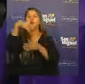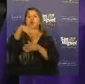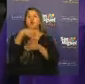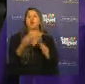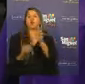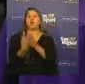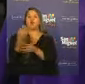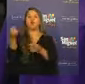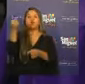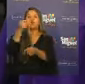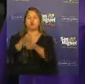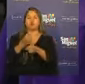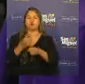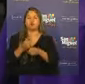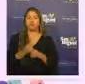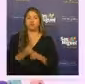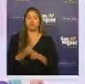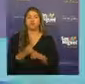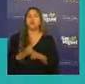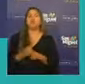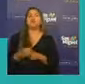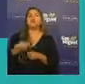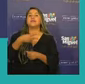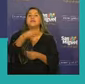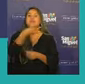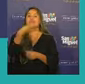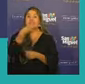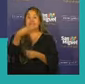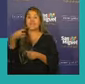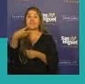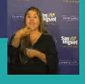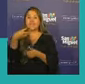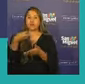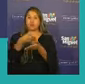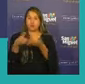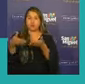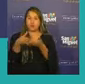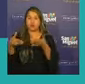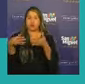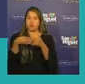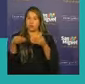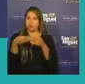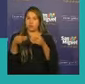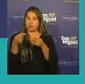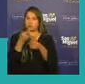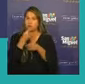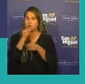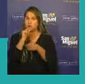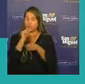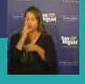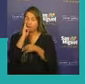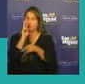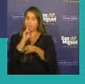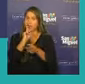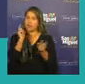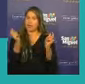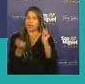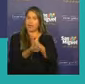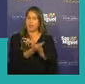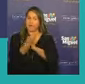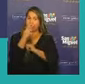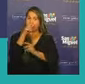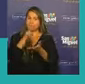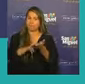Por un monto de 300 millones de pesos. Así que ya pronto vamos a empezar a ver cómo eso se transforma en